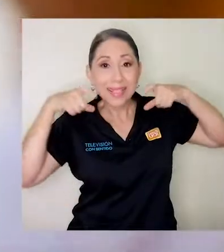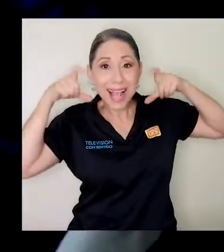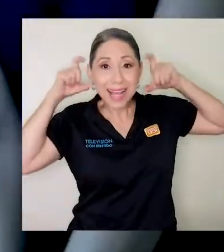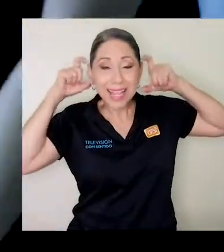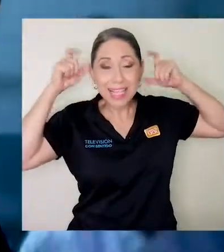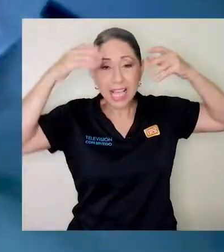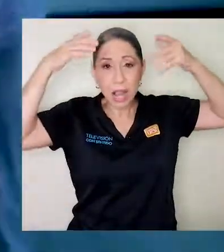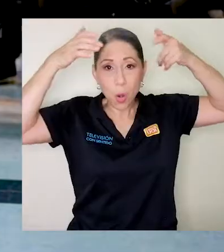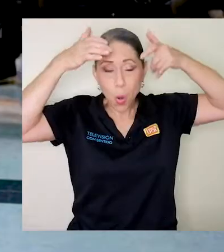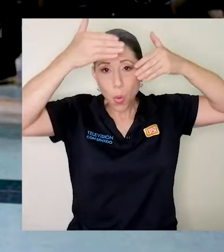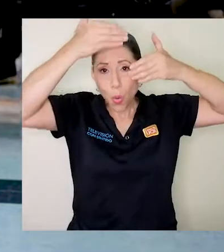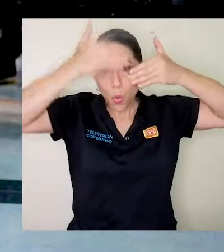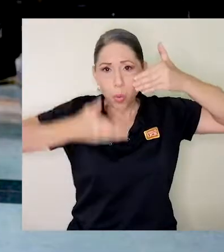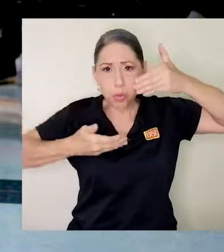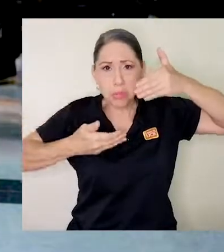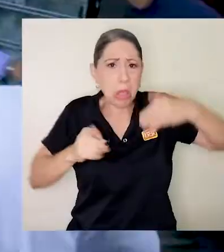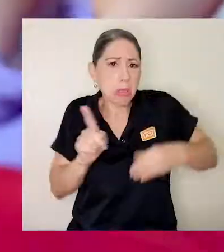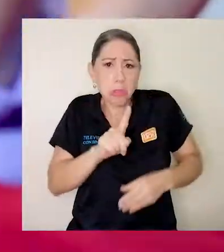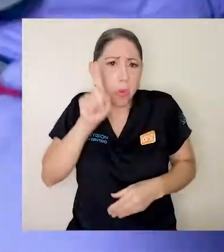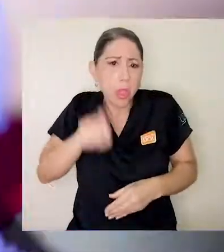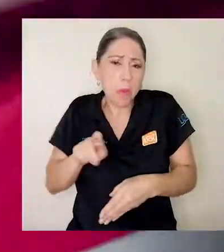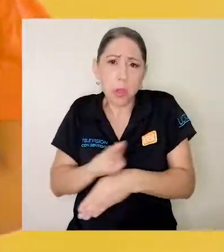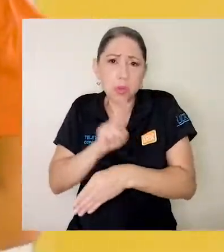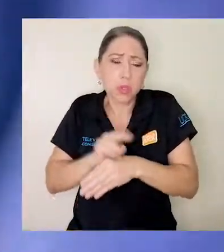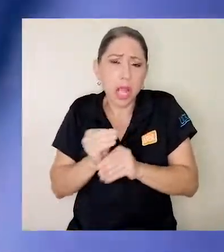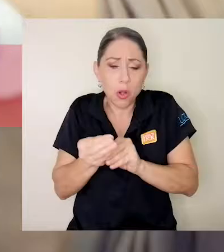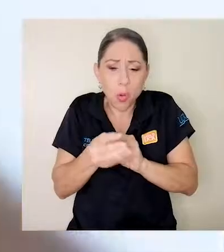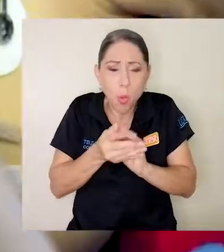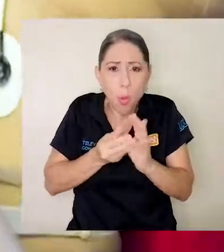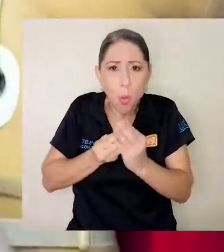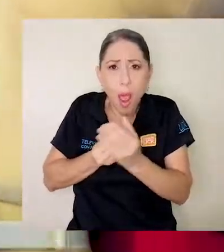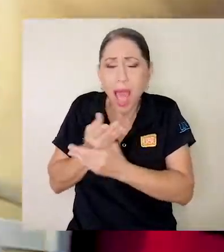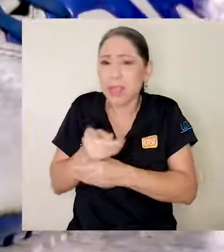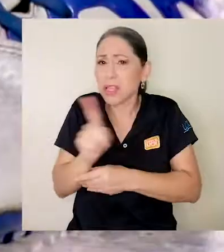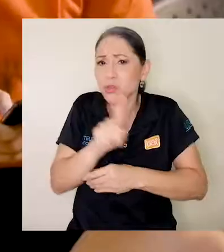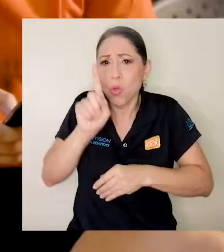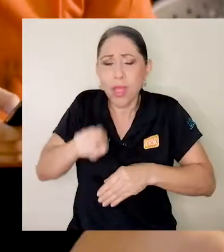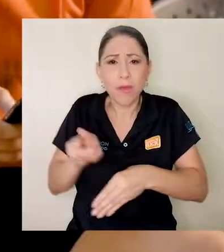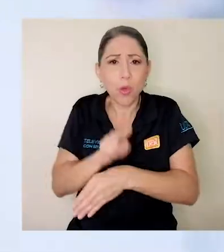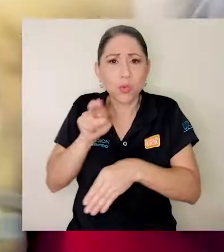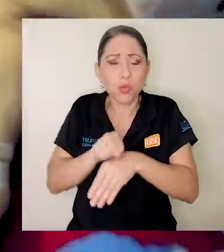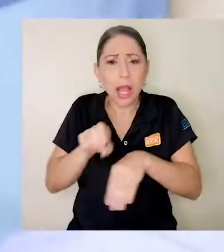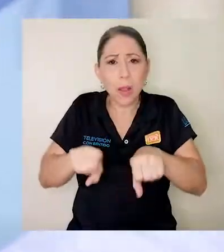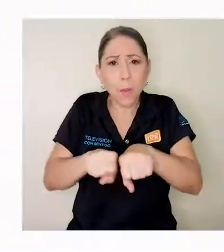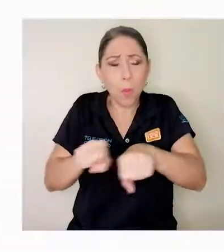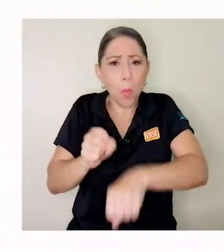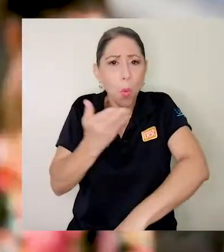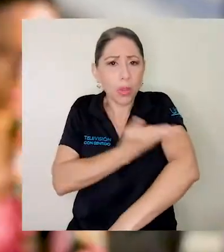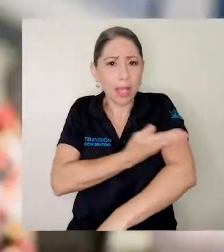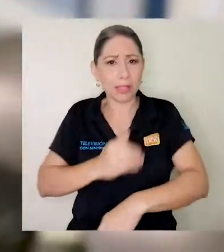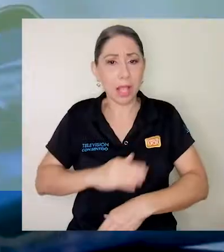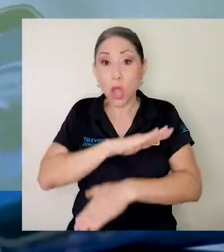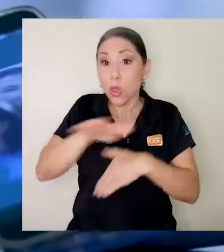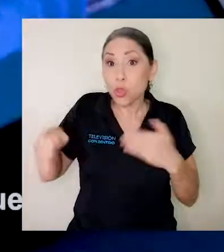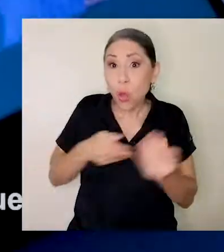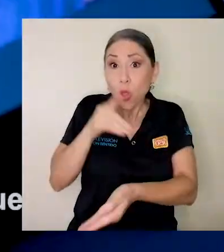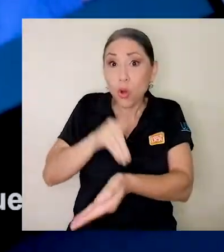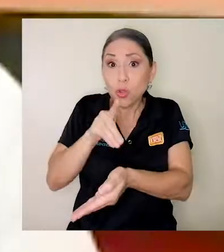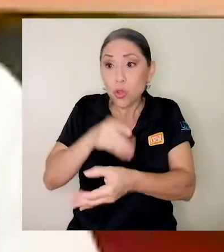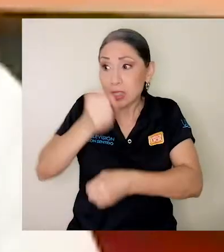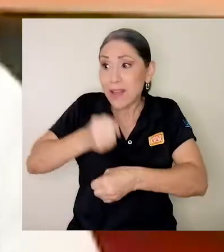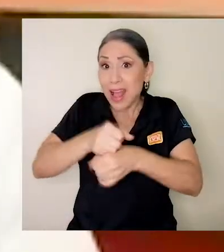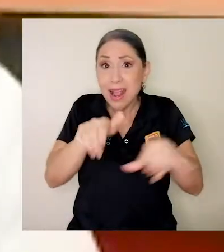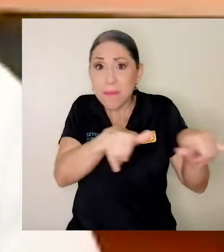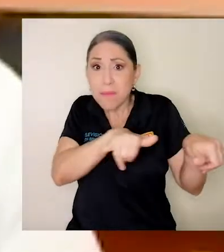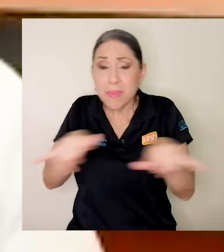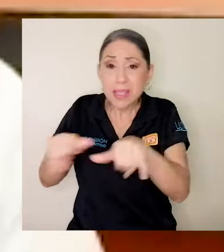qué usar guantes, no tendría por qué usar botas. ¿Todos los médicos trabajan en la misma área del hospital? No.